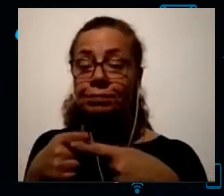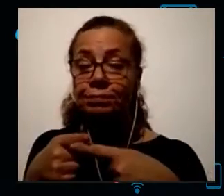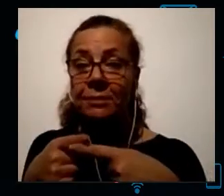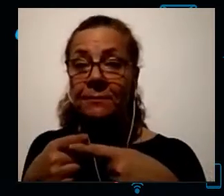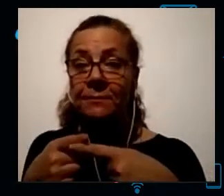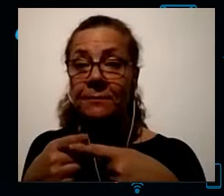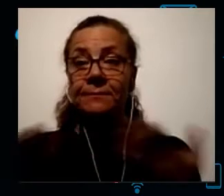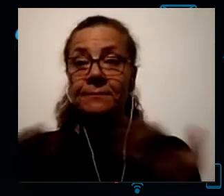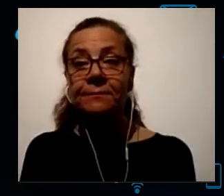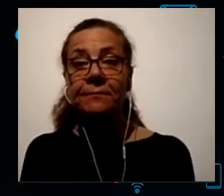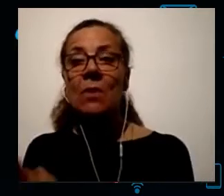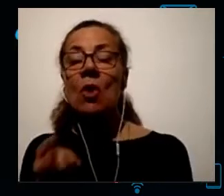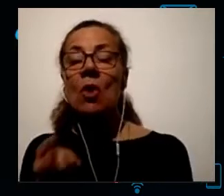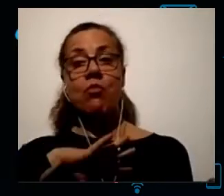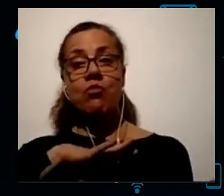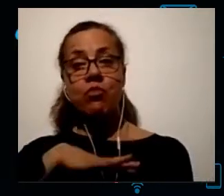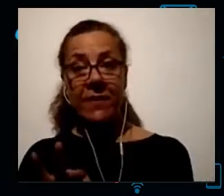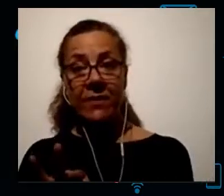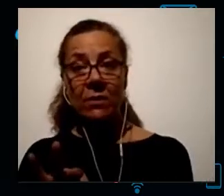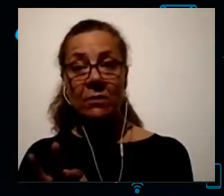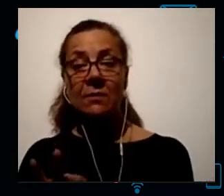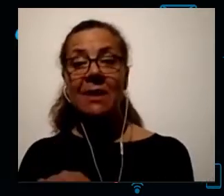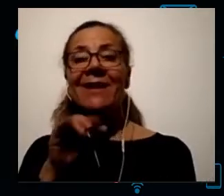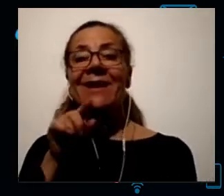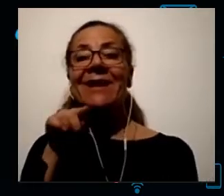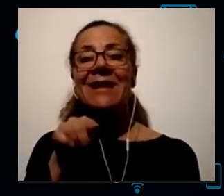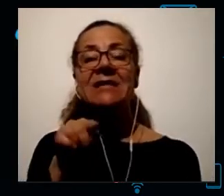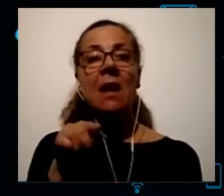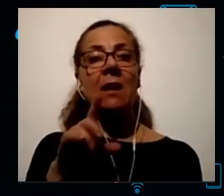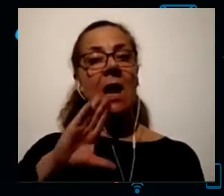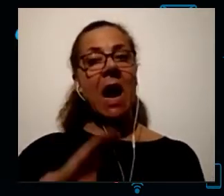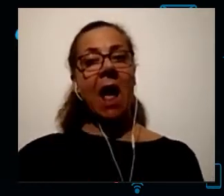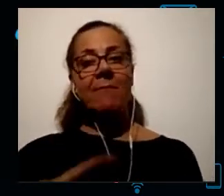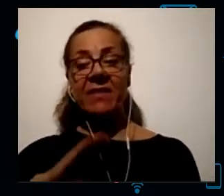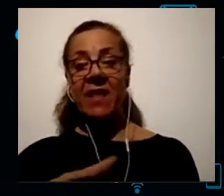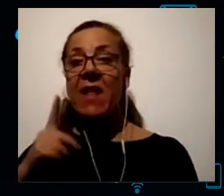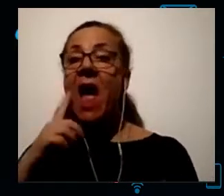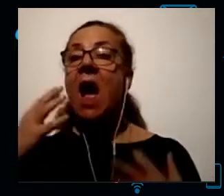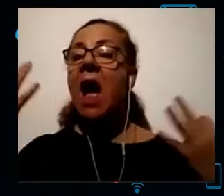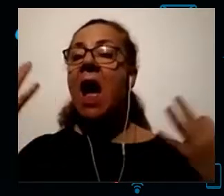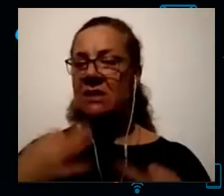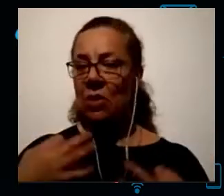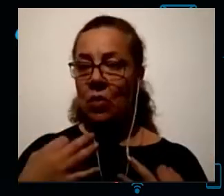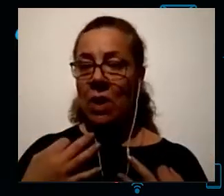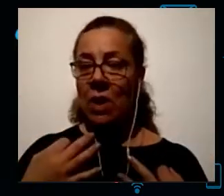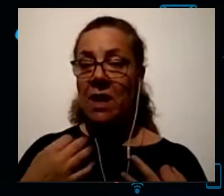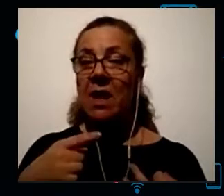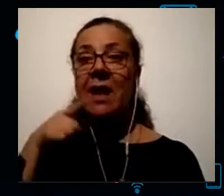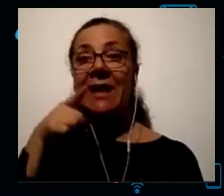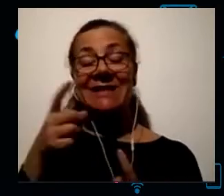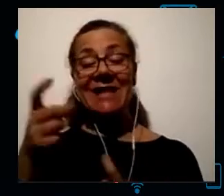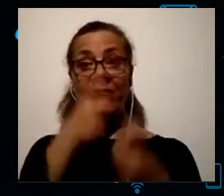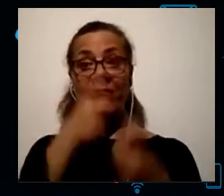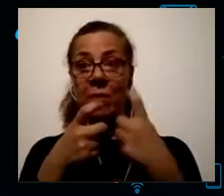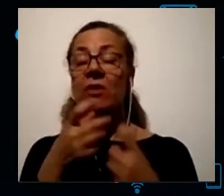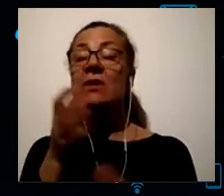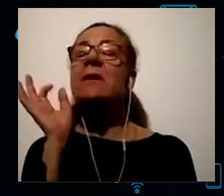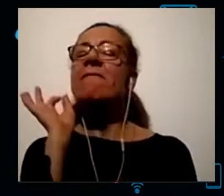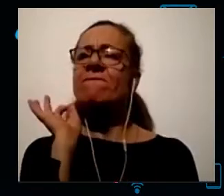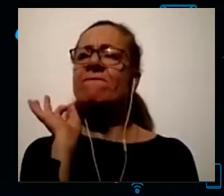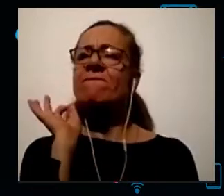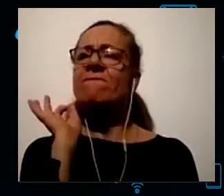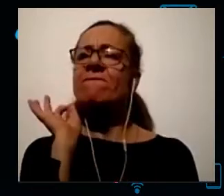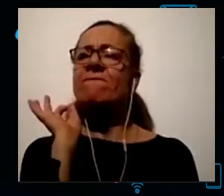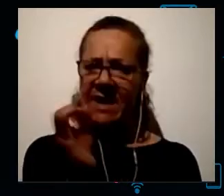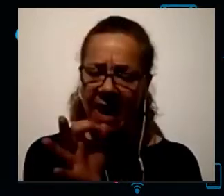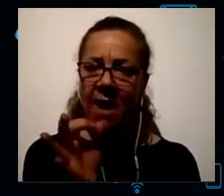adquirir el conocimiento y la capacidad de asegurar que la información que el consumo es verídica valiosa e